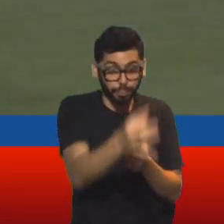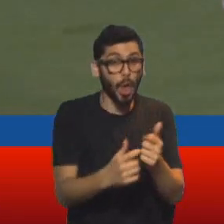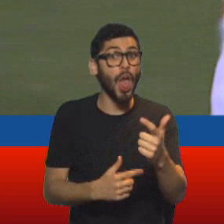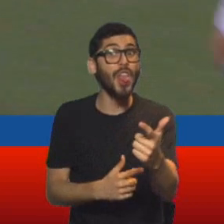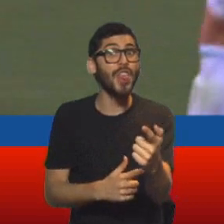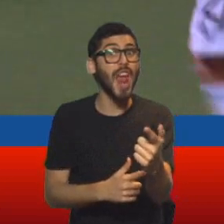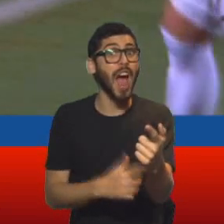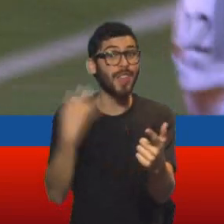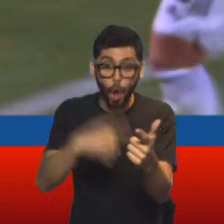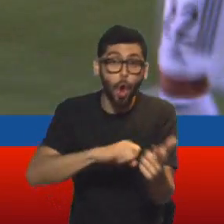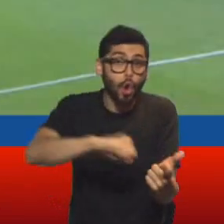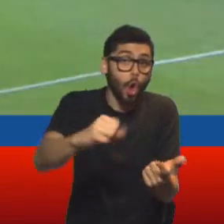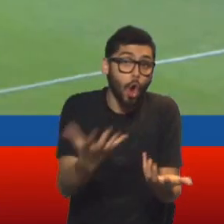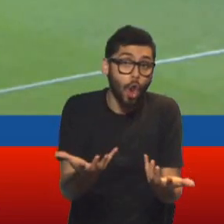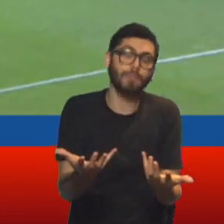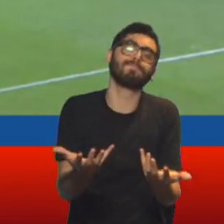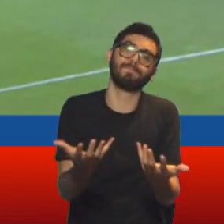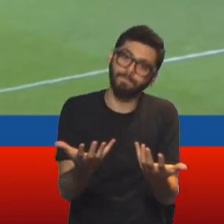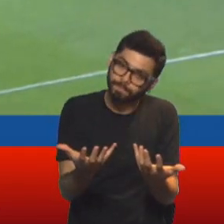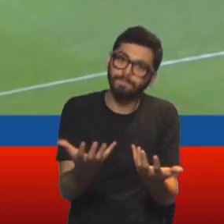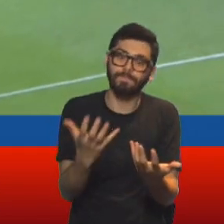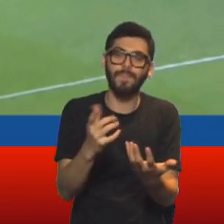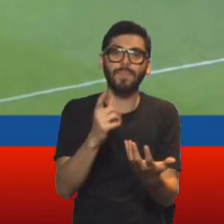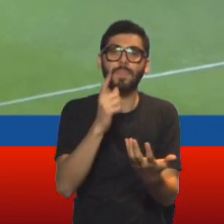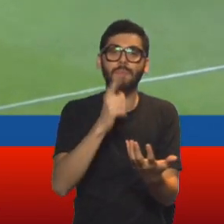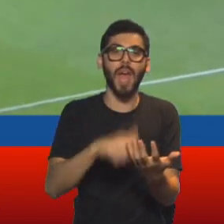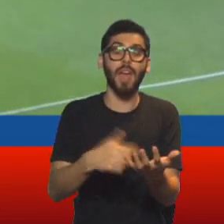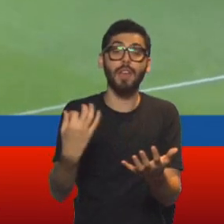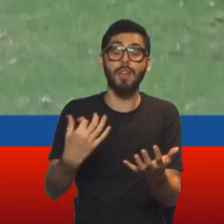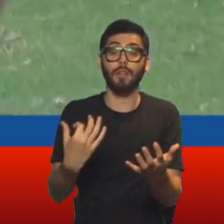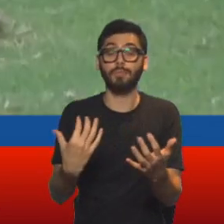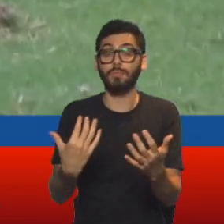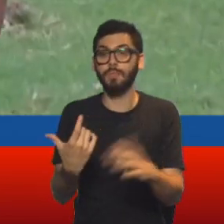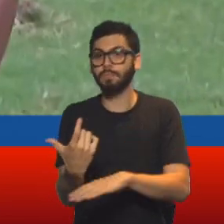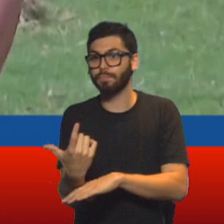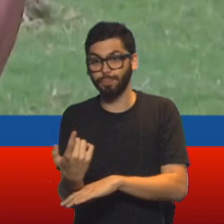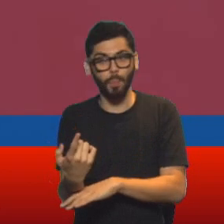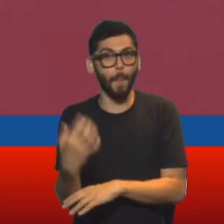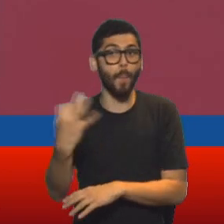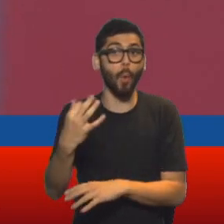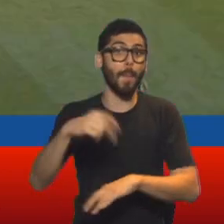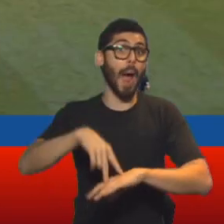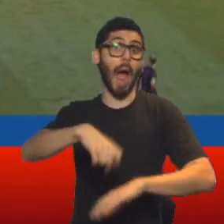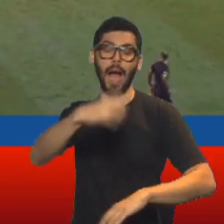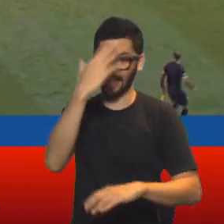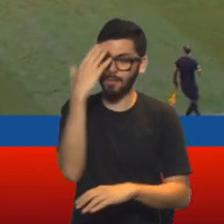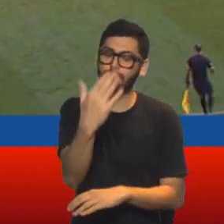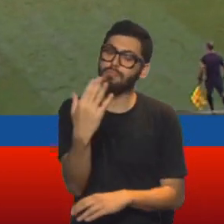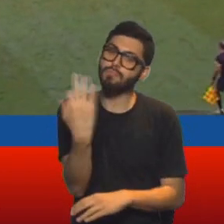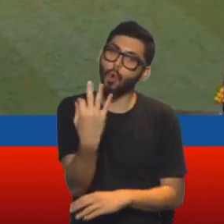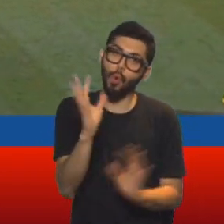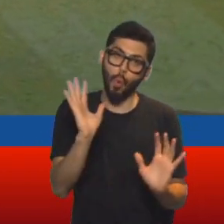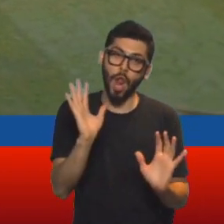es delantero y es goleador. Lo mejor que tiene es su pegada y su juego aéreo, el cabezazo, es fantástico. Y